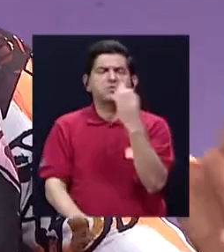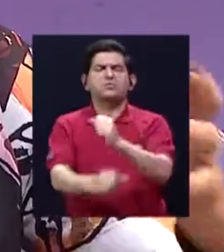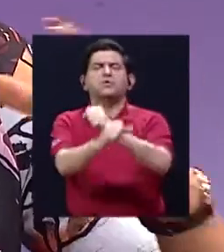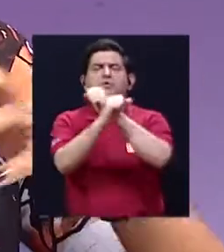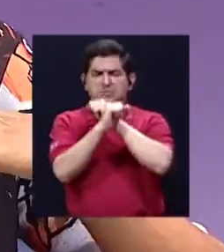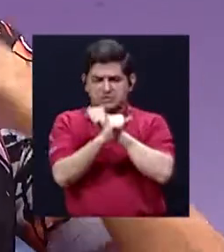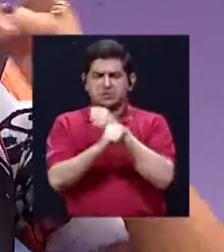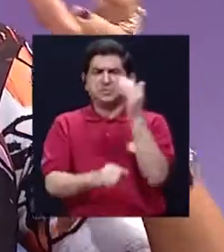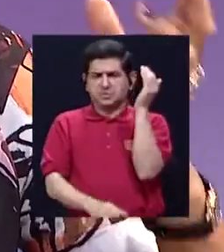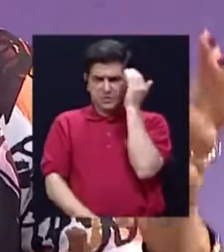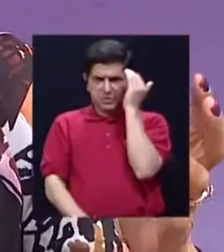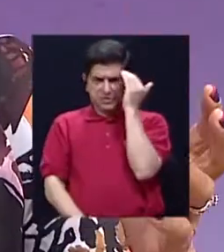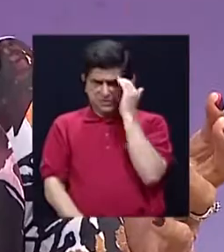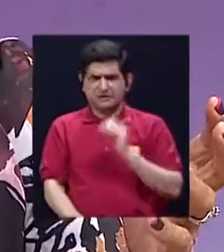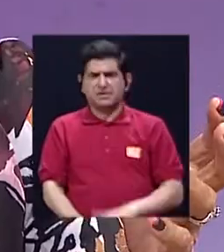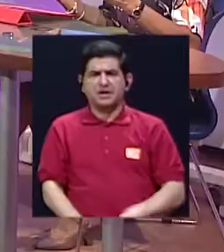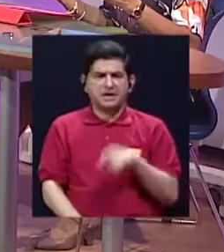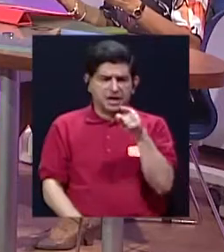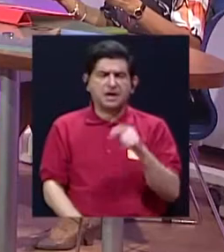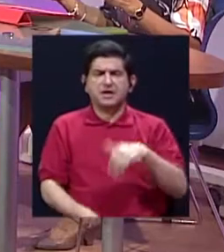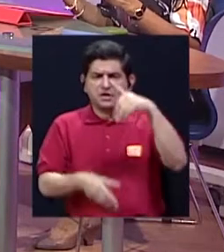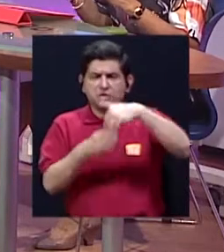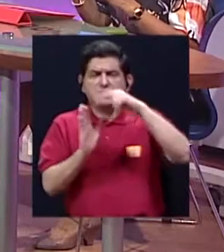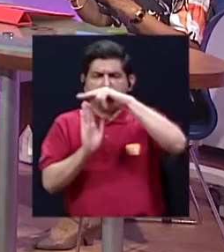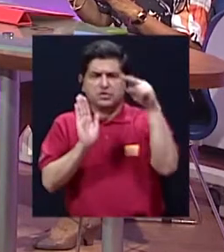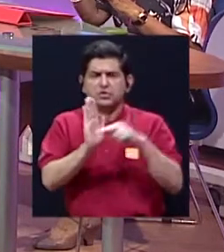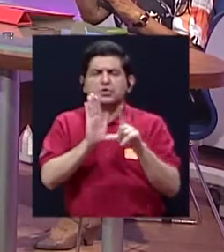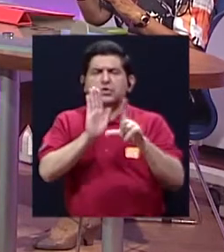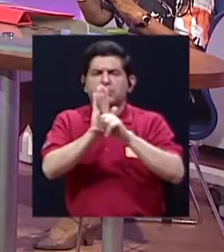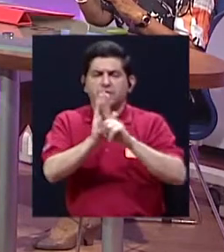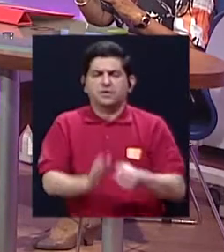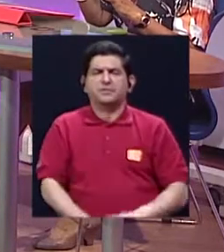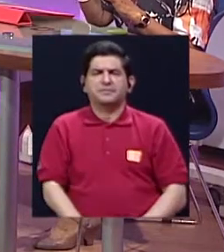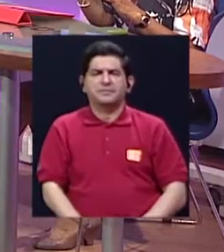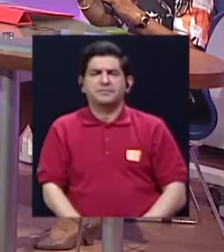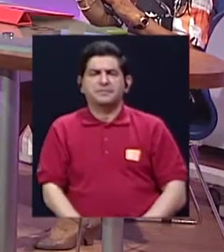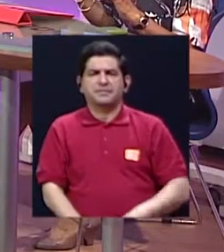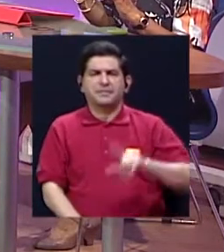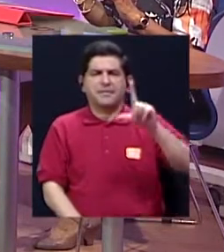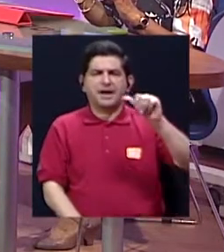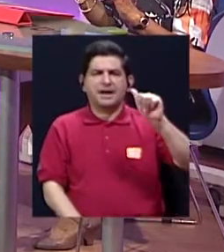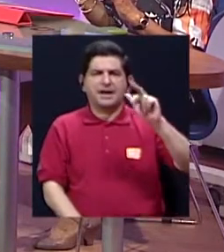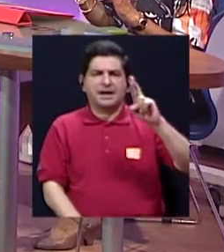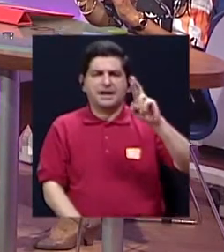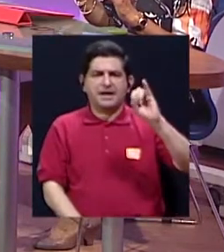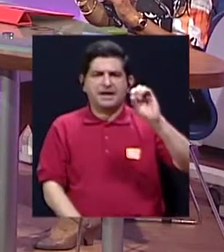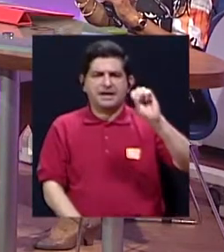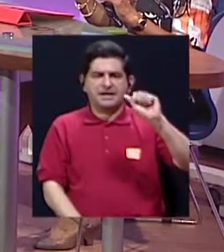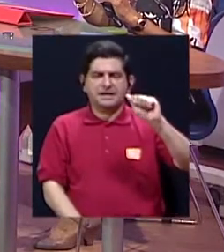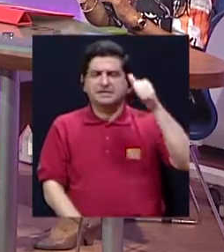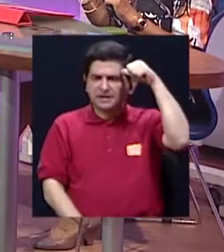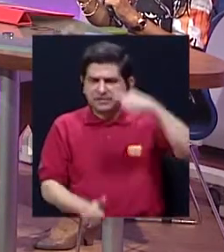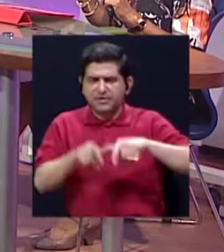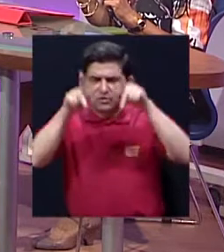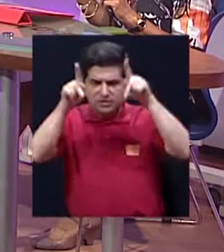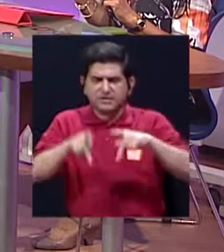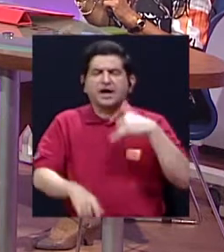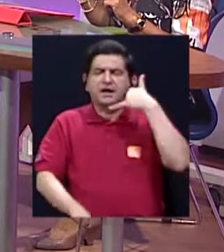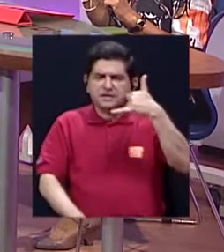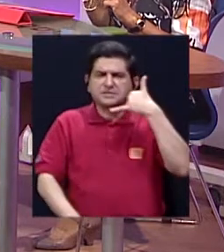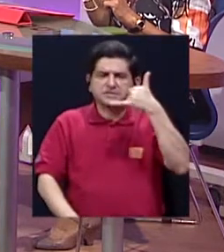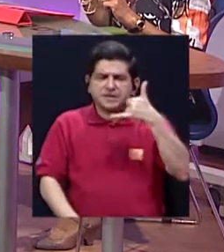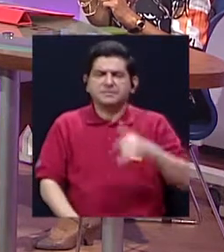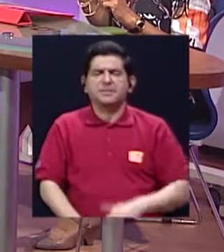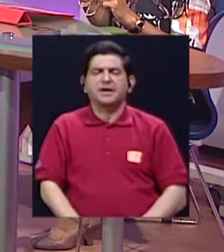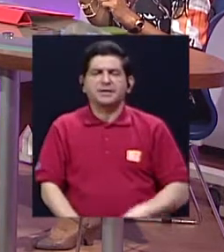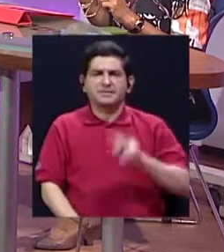y sabiendo que está haciéndolo dentro del marco de la ley. Larisa, déjeme recordarle a nuestro público que nos puede llamar al